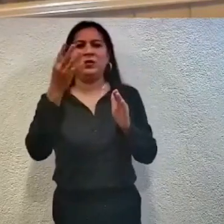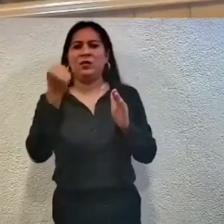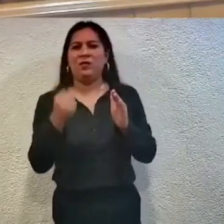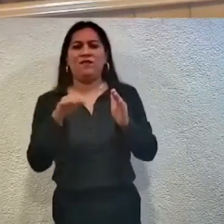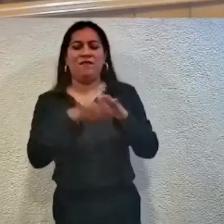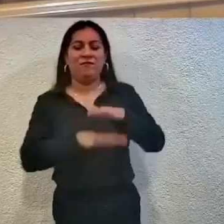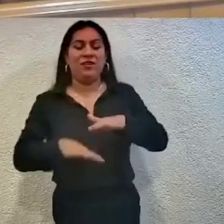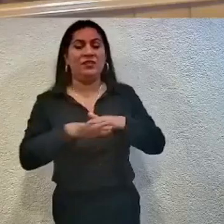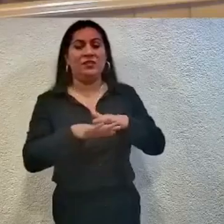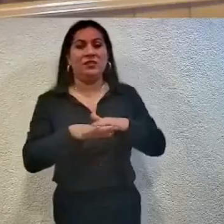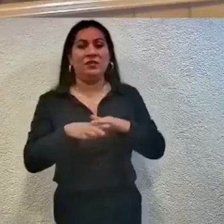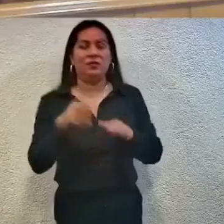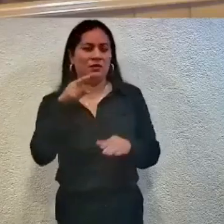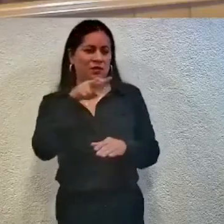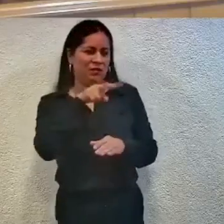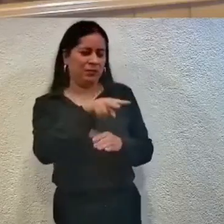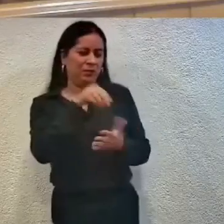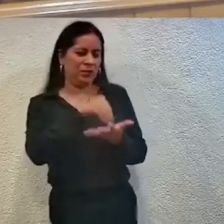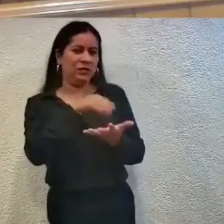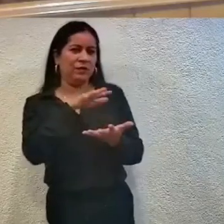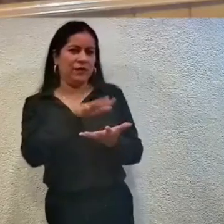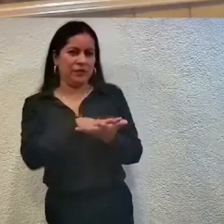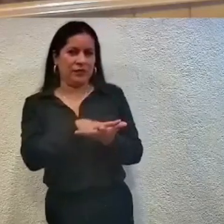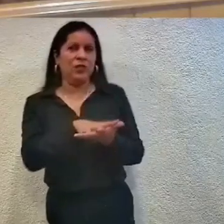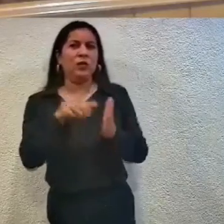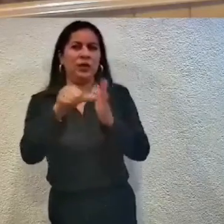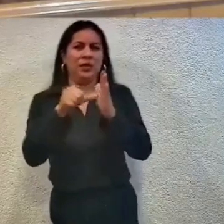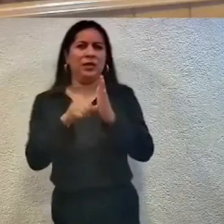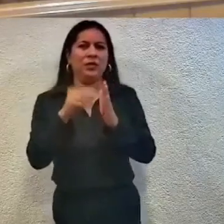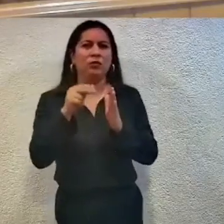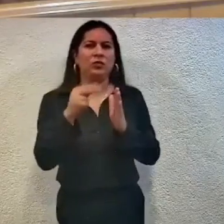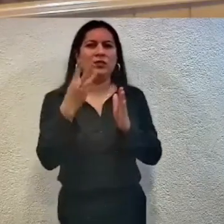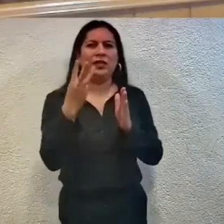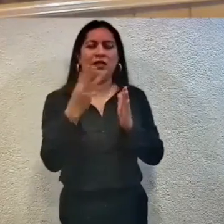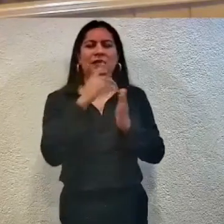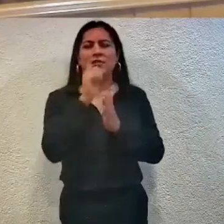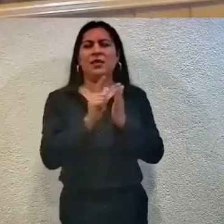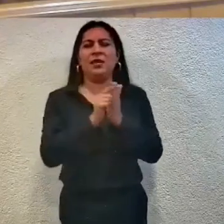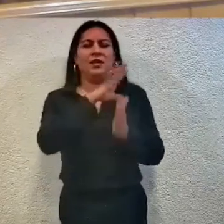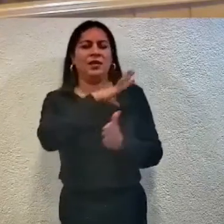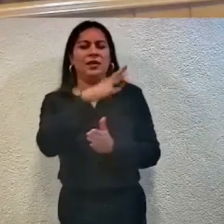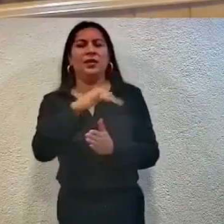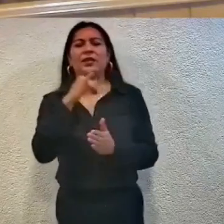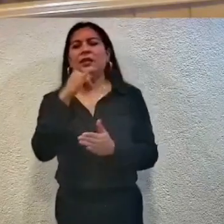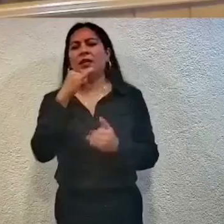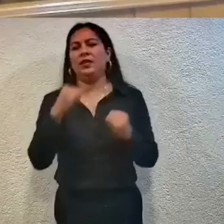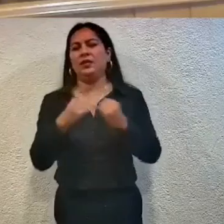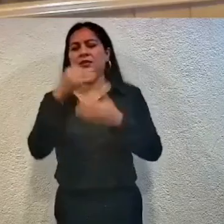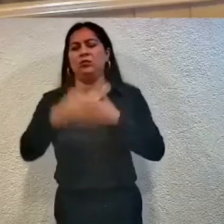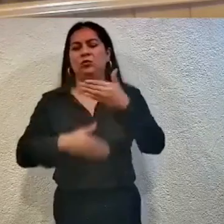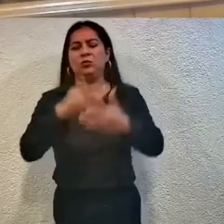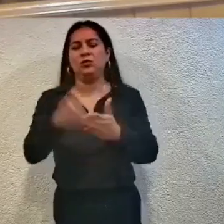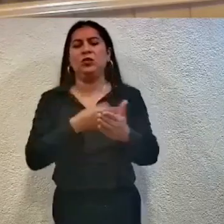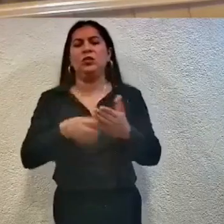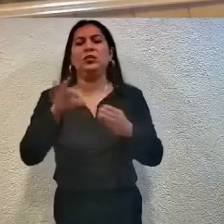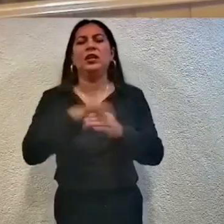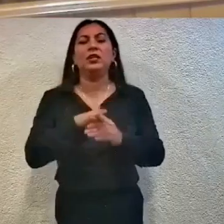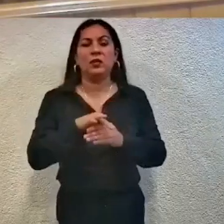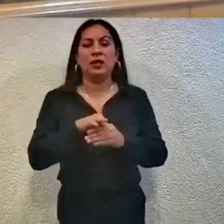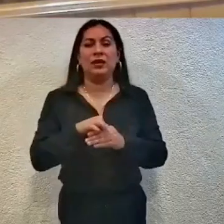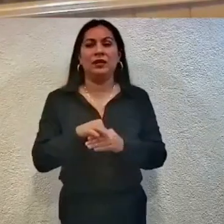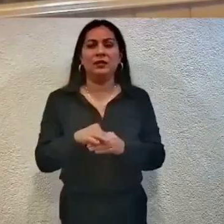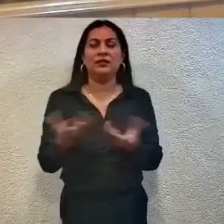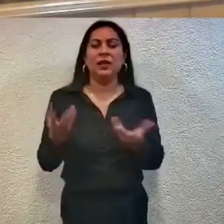ya que se dejó de observar lo establecido en el artículo 83 de la Ley General de Instituciones y Procedimientos Electorales, al